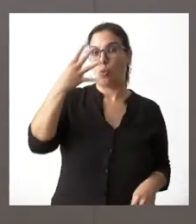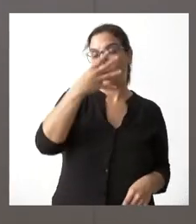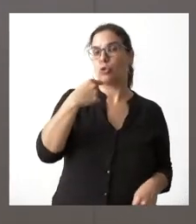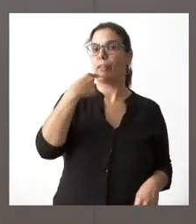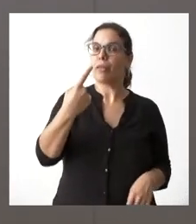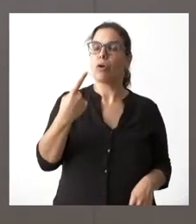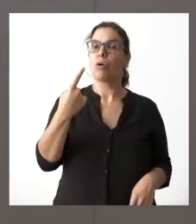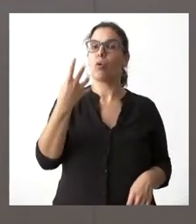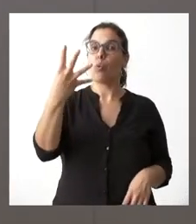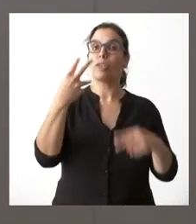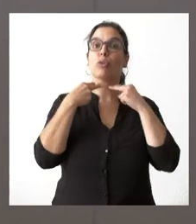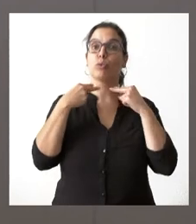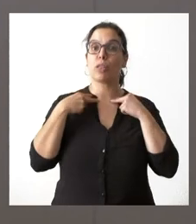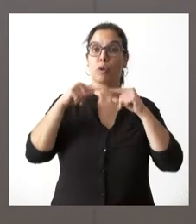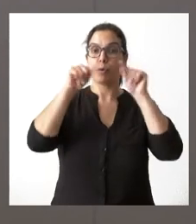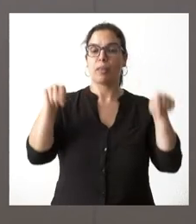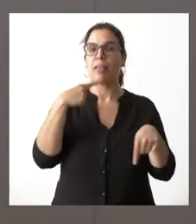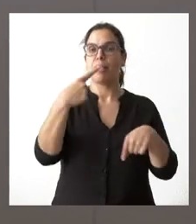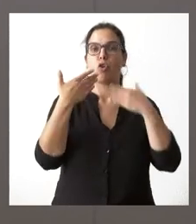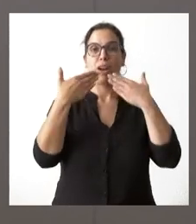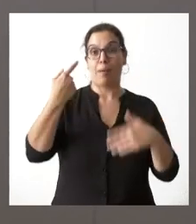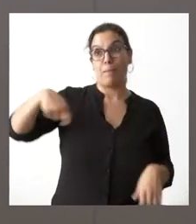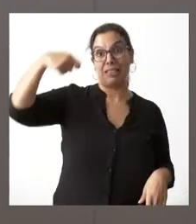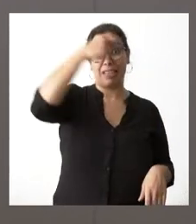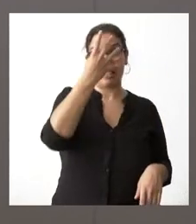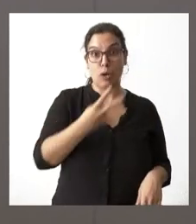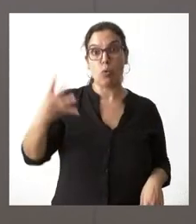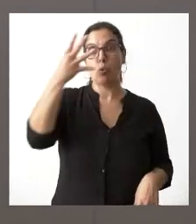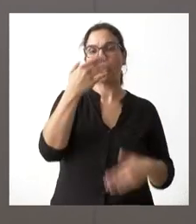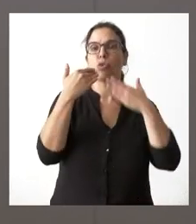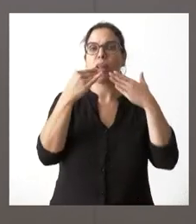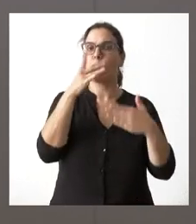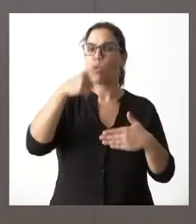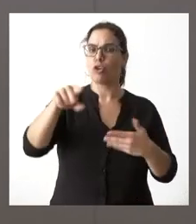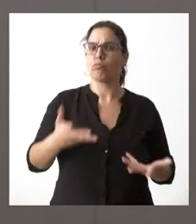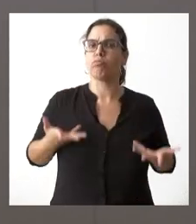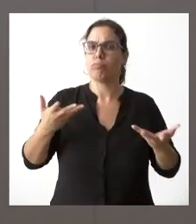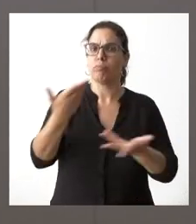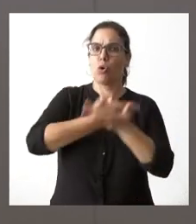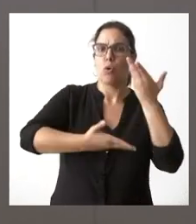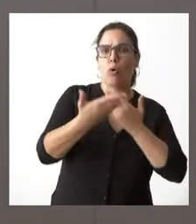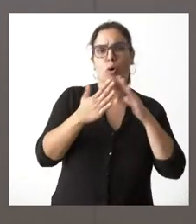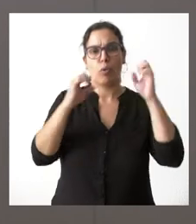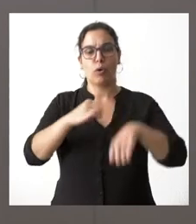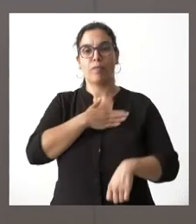cuatro diputaciones provinciales a los cuatro presidentes de diputación su voluntad de colaboración y de acuerdo lo que se trata ahora es de empezar a crear los grupos de trabajo